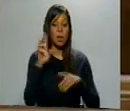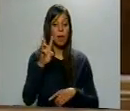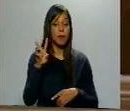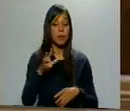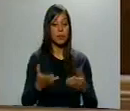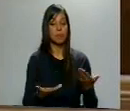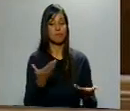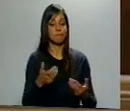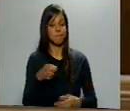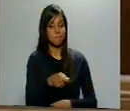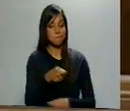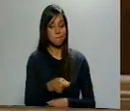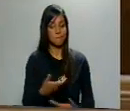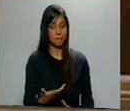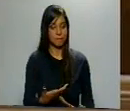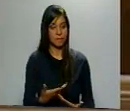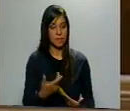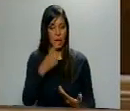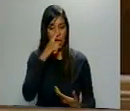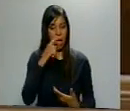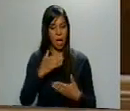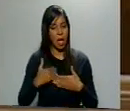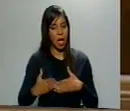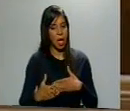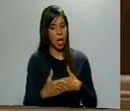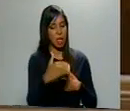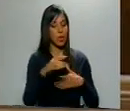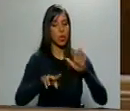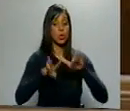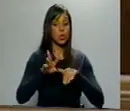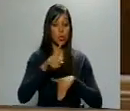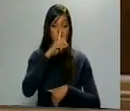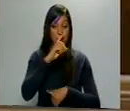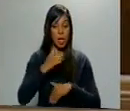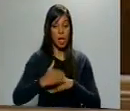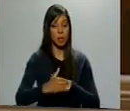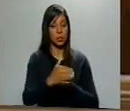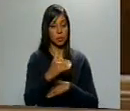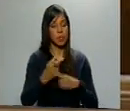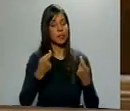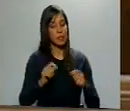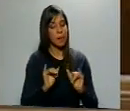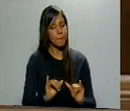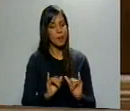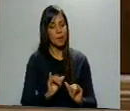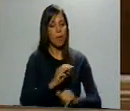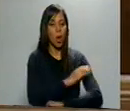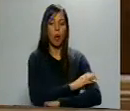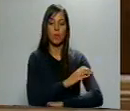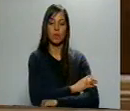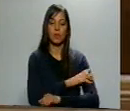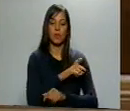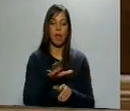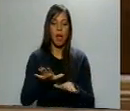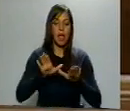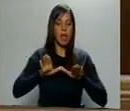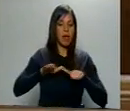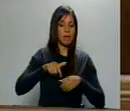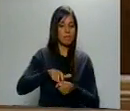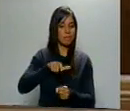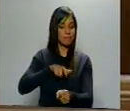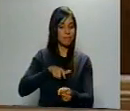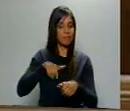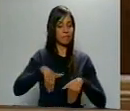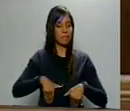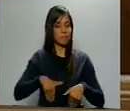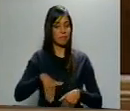venezolana, y años más tarde, 12 años más tarde, pretendieron repetir ese libreto. Bueno, le llegó la